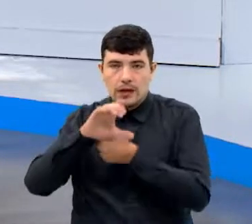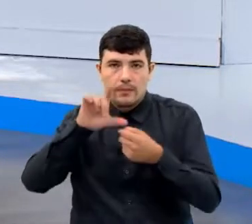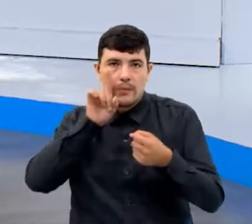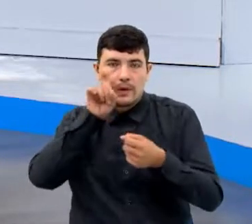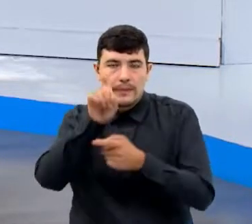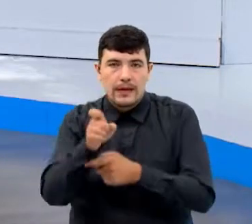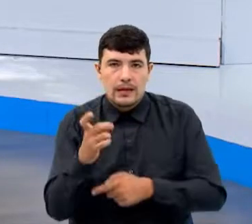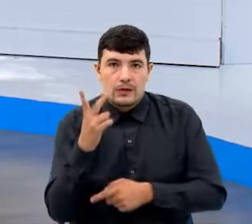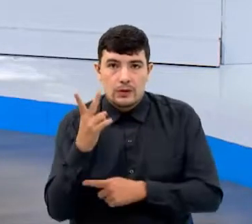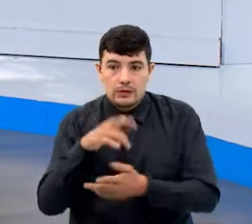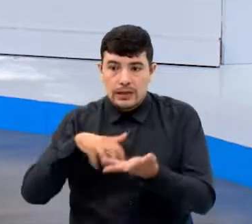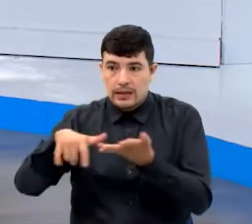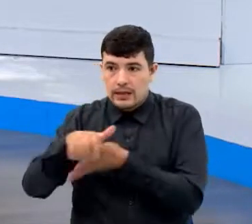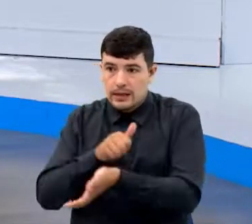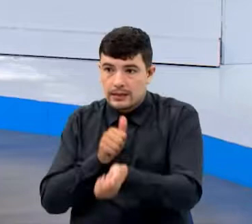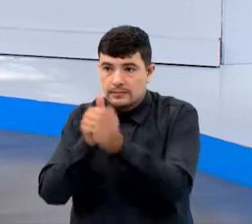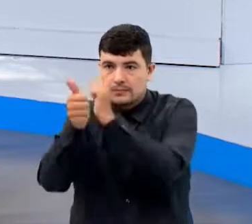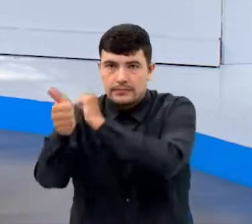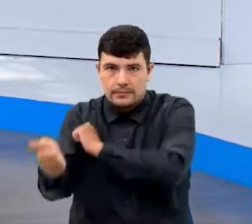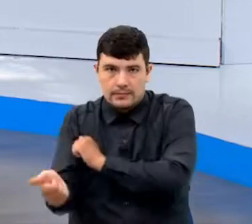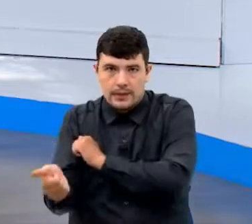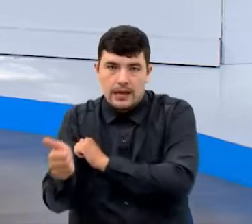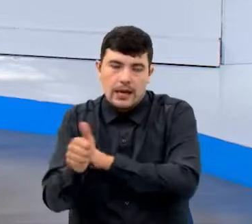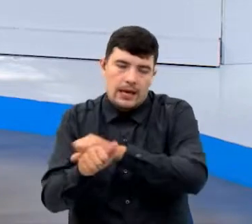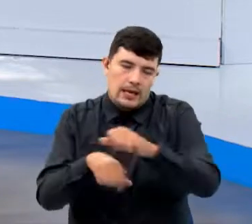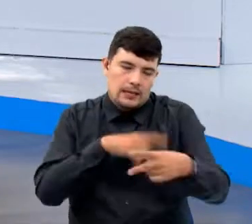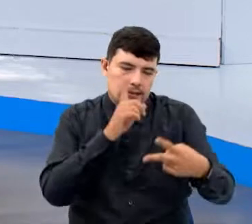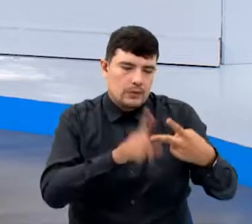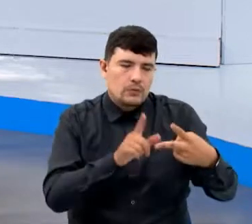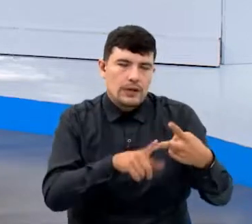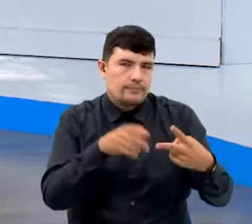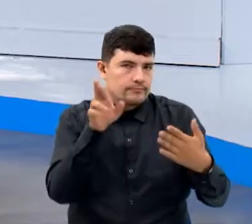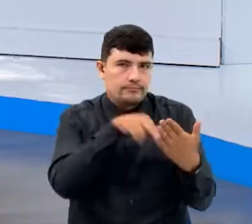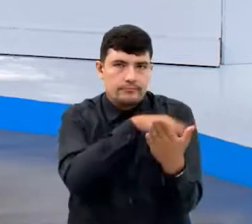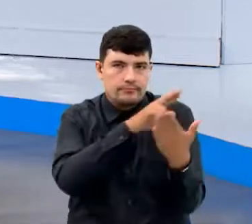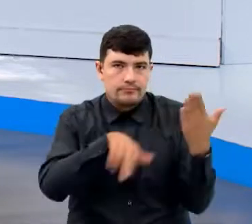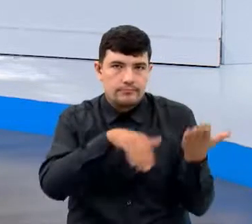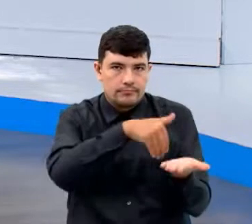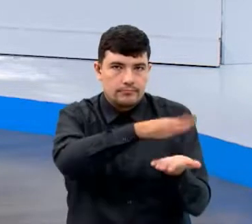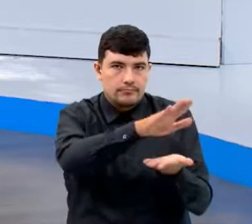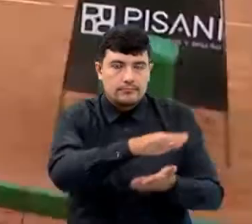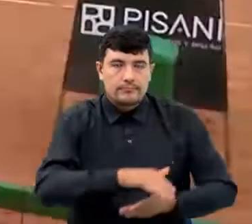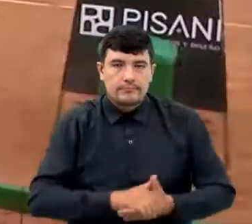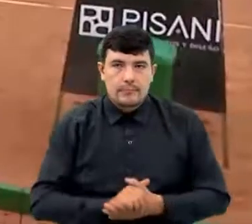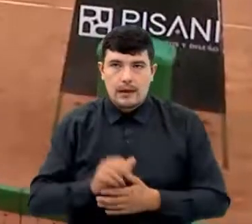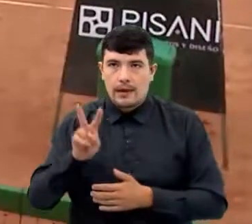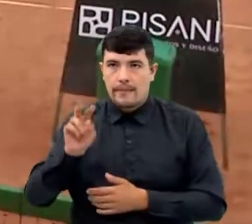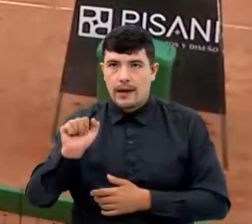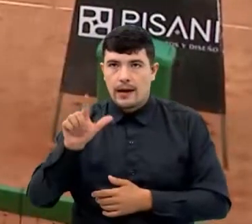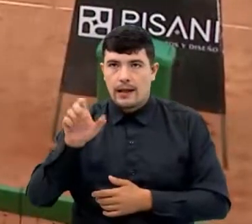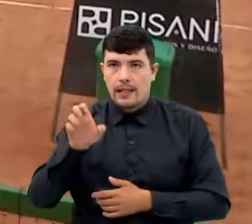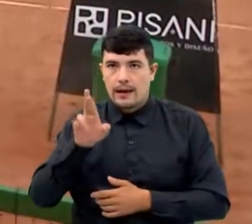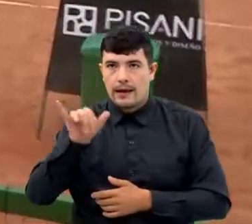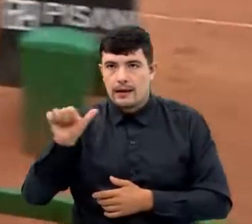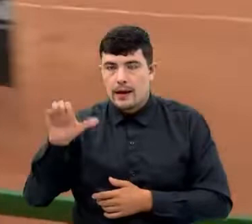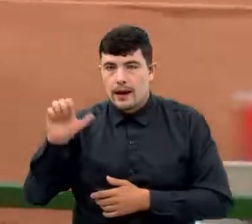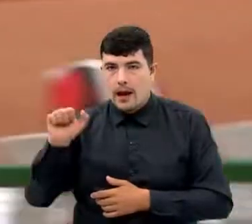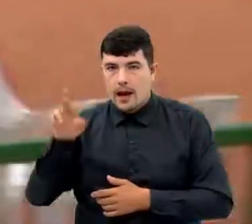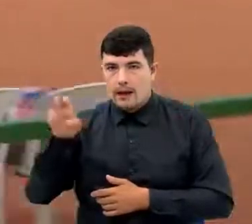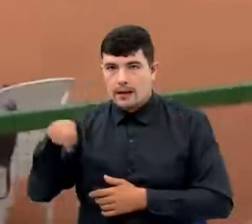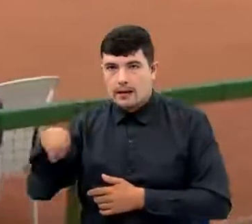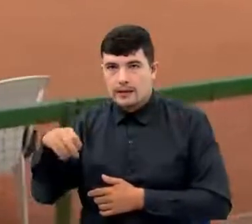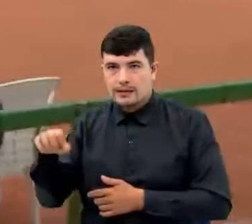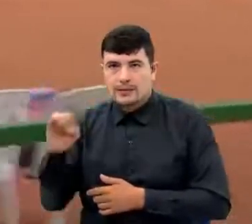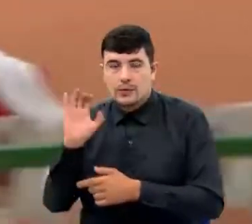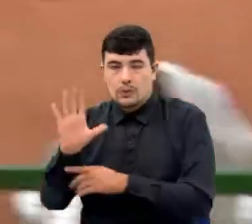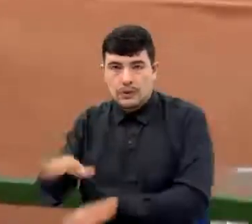una clasificó a la siguiente ronda y la otra se despidió del certamen. Valeria Carreño representa muy bien a Santander. En